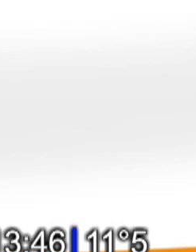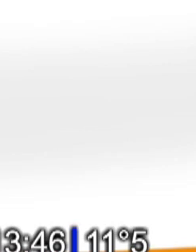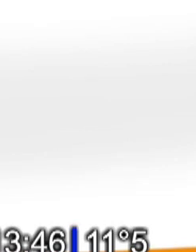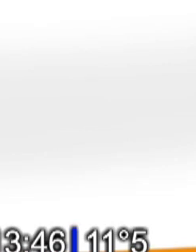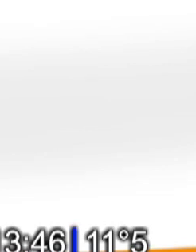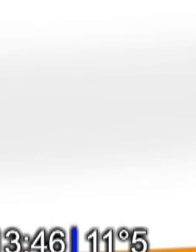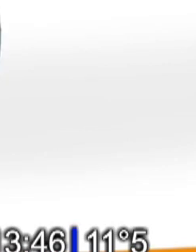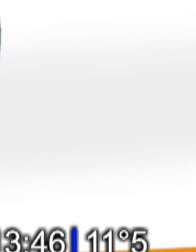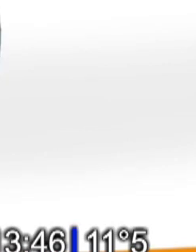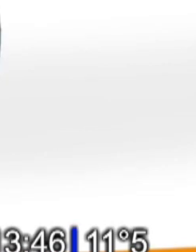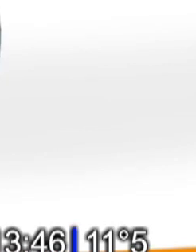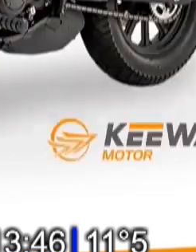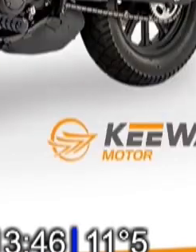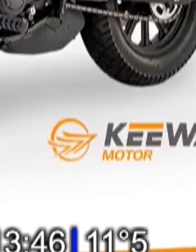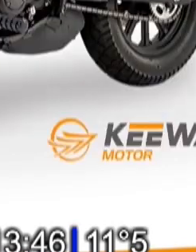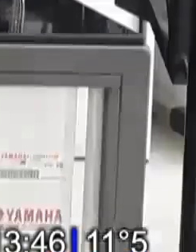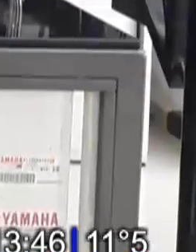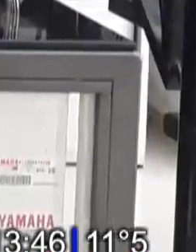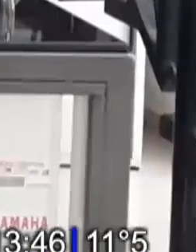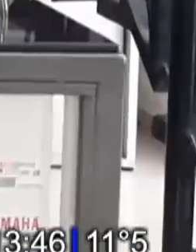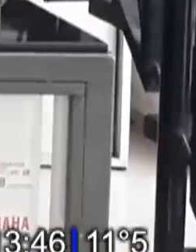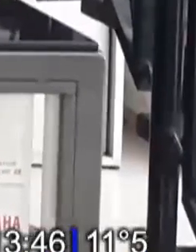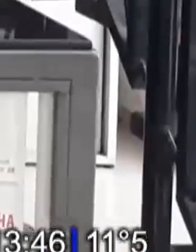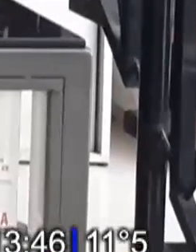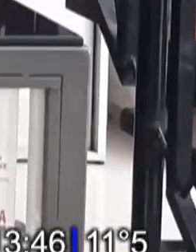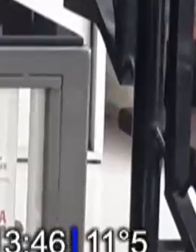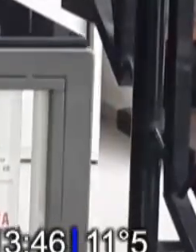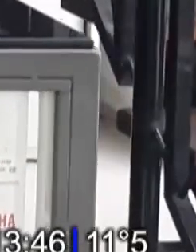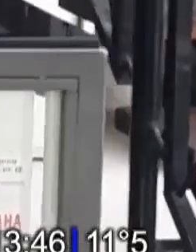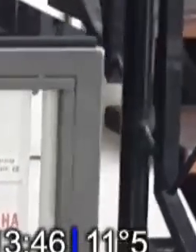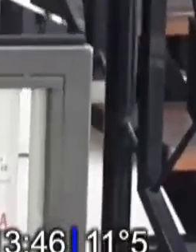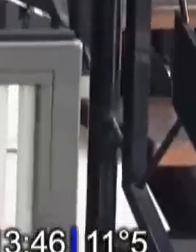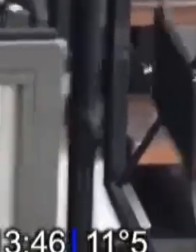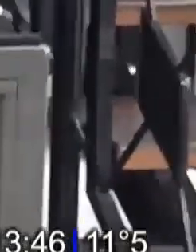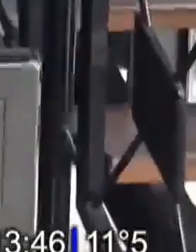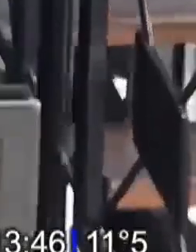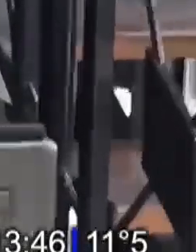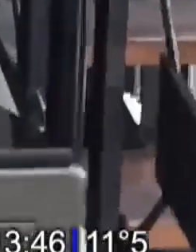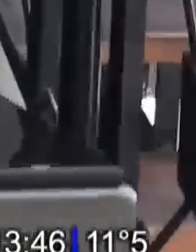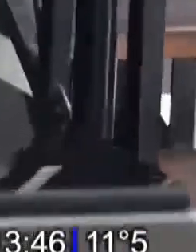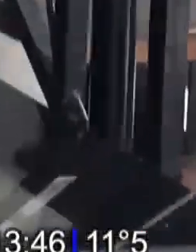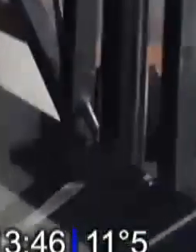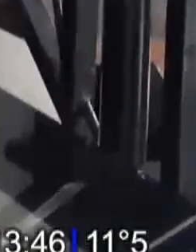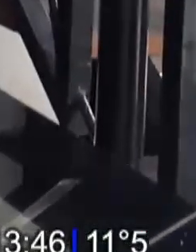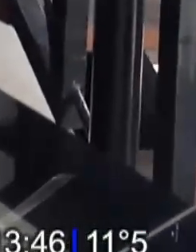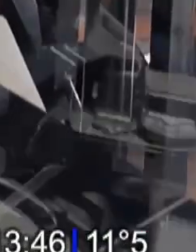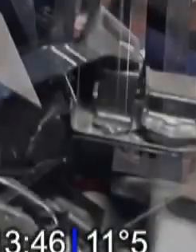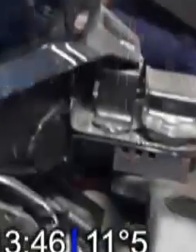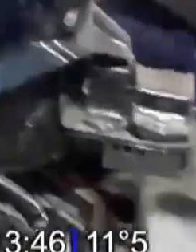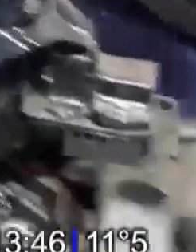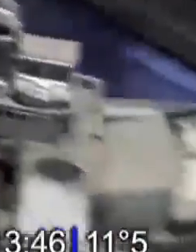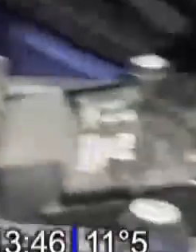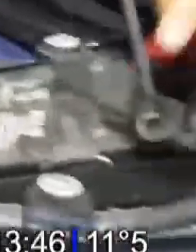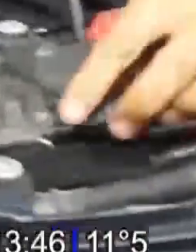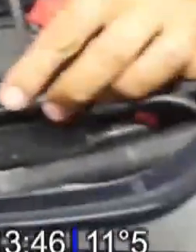Motomel, Corben, Bajaj, Suzuki y más. ¿Se te rompió la moto? Contamos con personal calificado y repuestos originales.